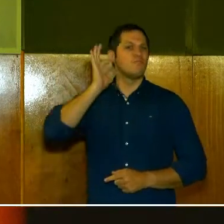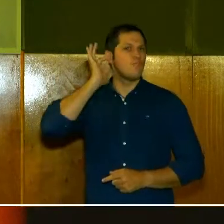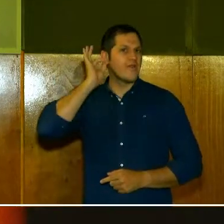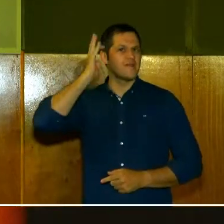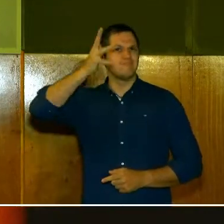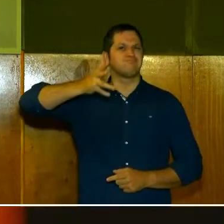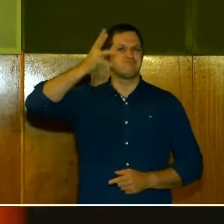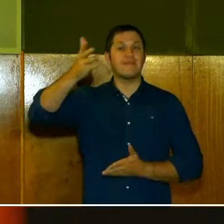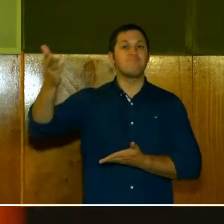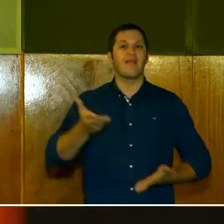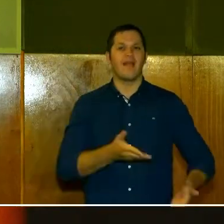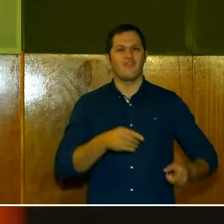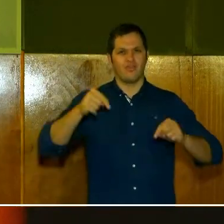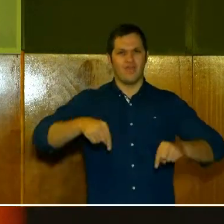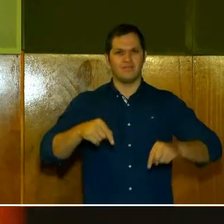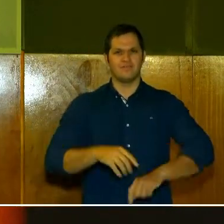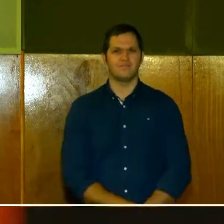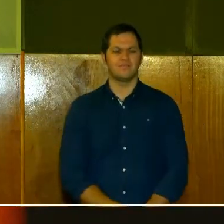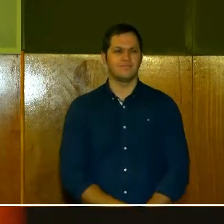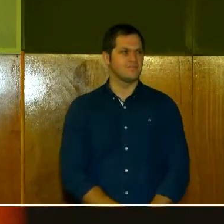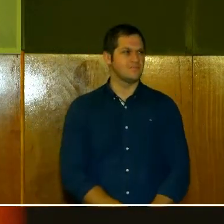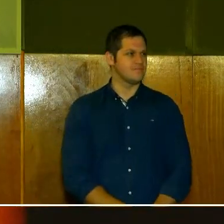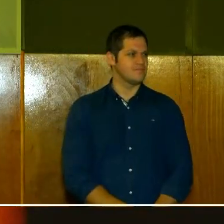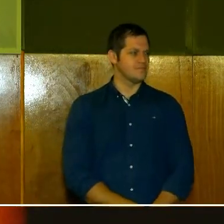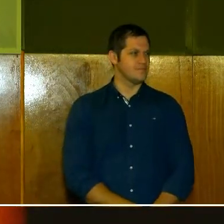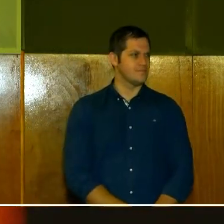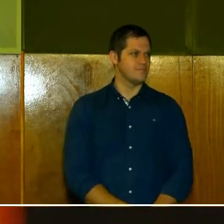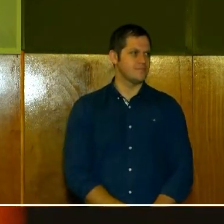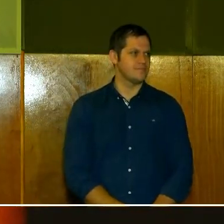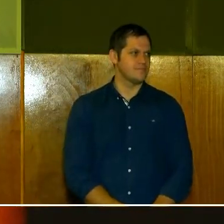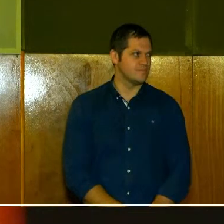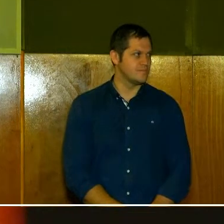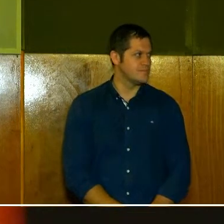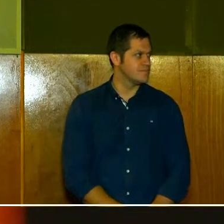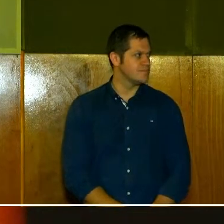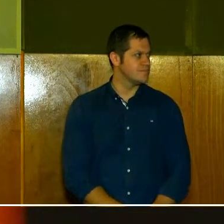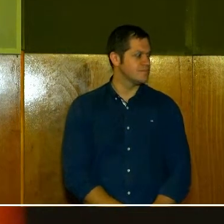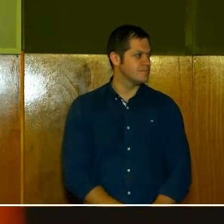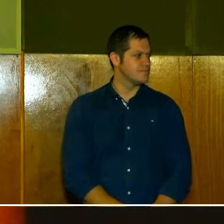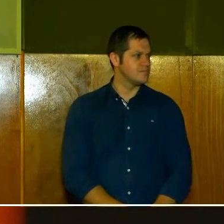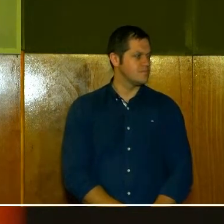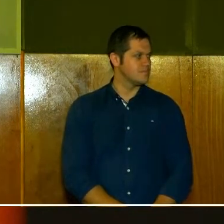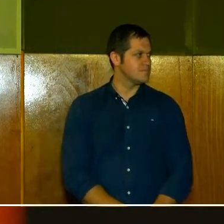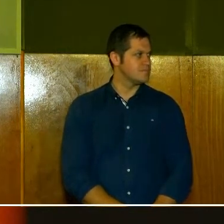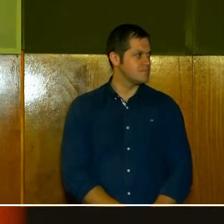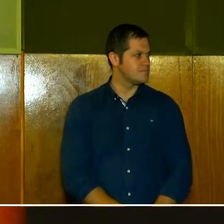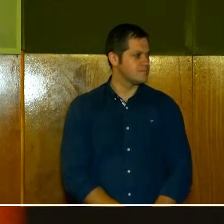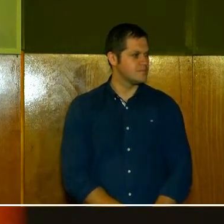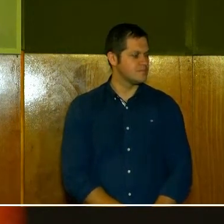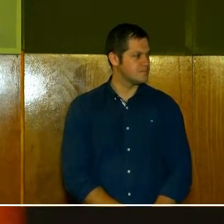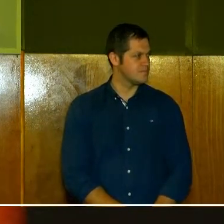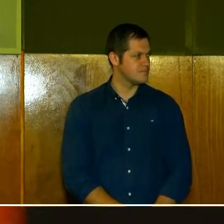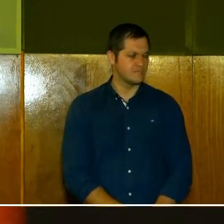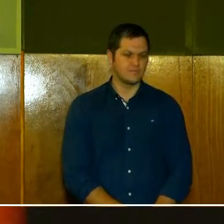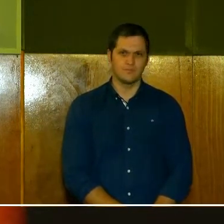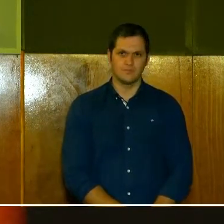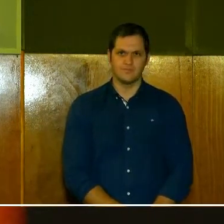mayor rosas que nos entregue unas palabras y nos presente a nuestra charlista invitada de hoy alcalde